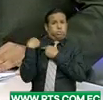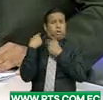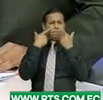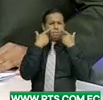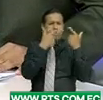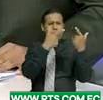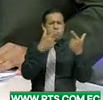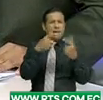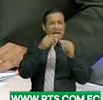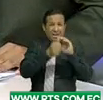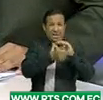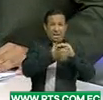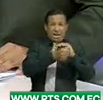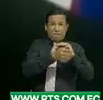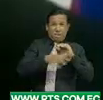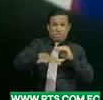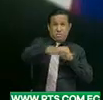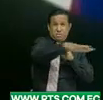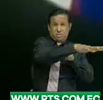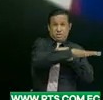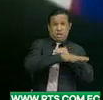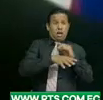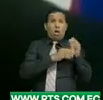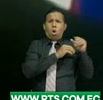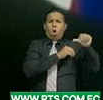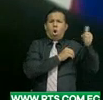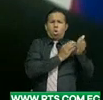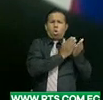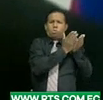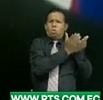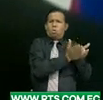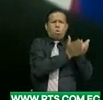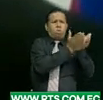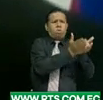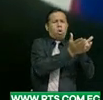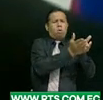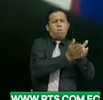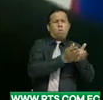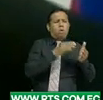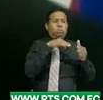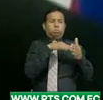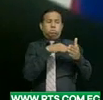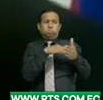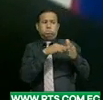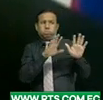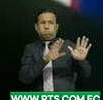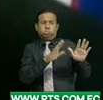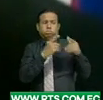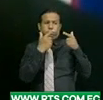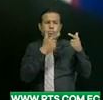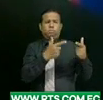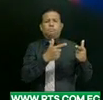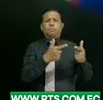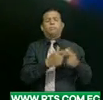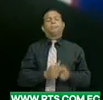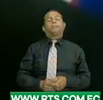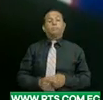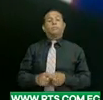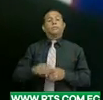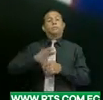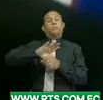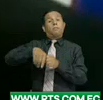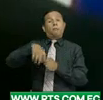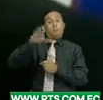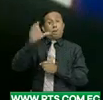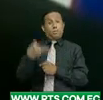Islas Galápagos. Es la extensión de áreas protegidas en alta mar. El canciller Luis Gallegos anunció el avance de